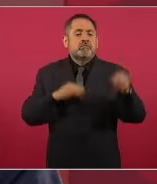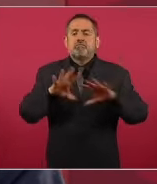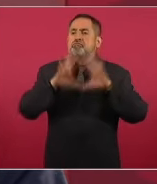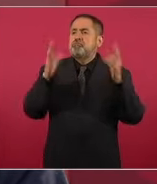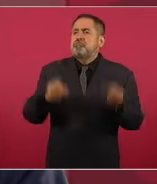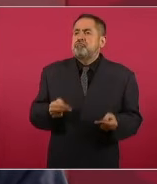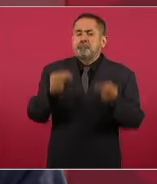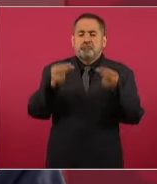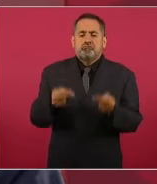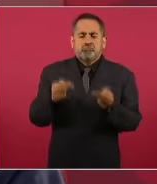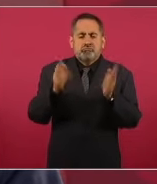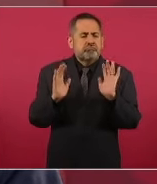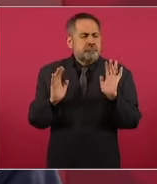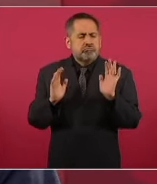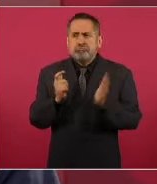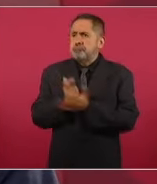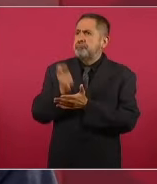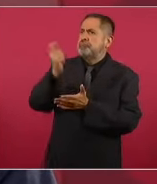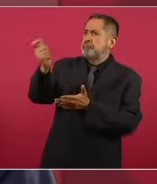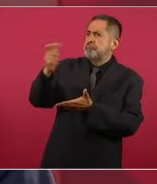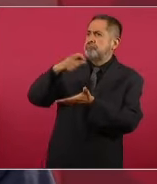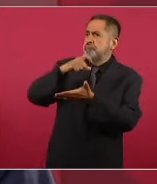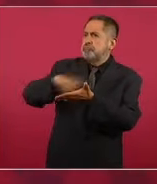lo que se necesitara.